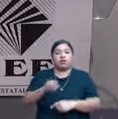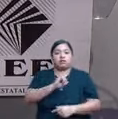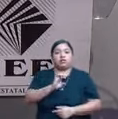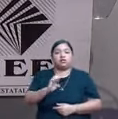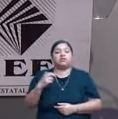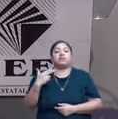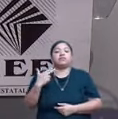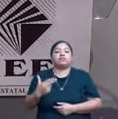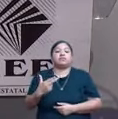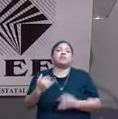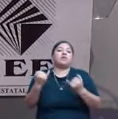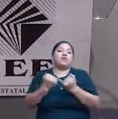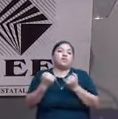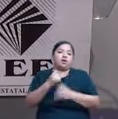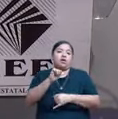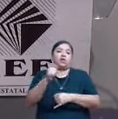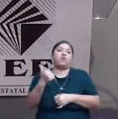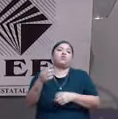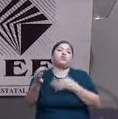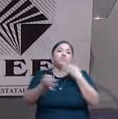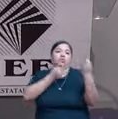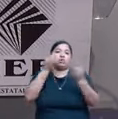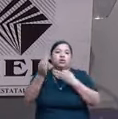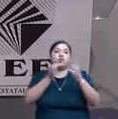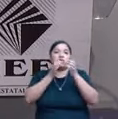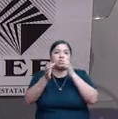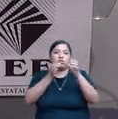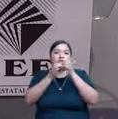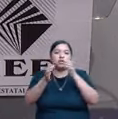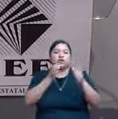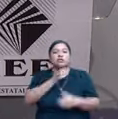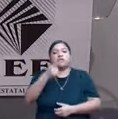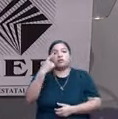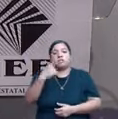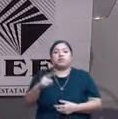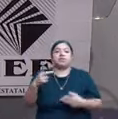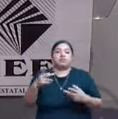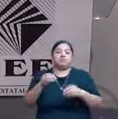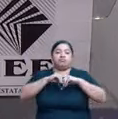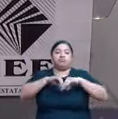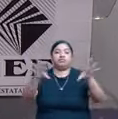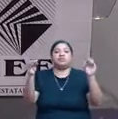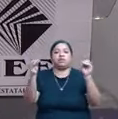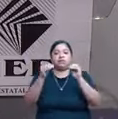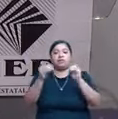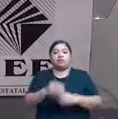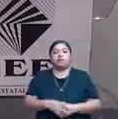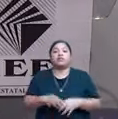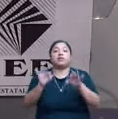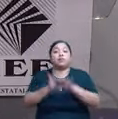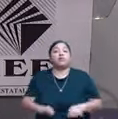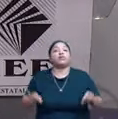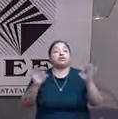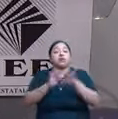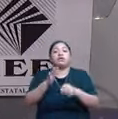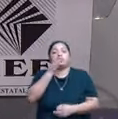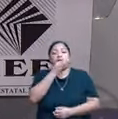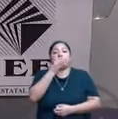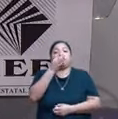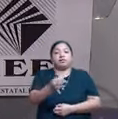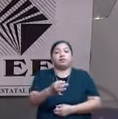Hidalgo y por diversos medios de comunicación que se han sumado a los difusos de estos encuentros democráticos. Es importante mencionar que para